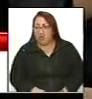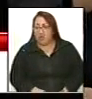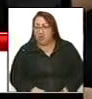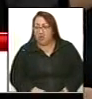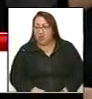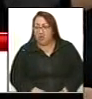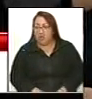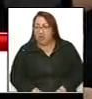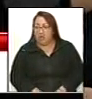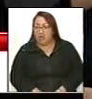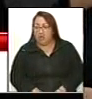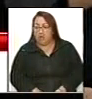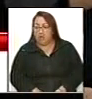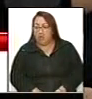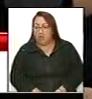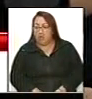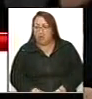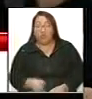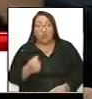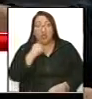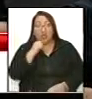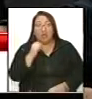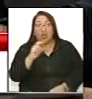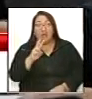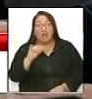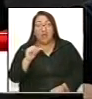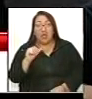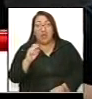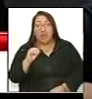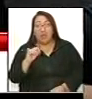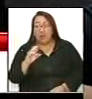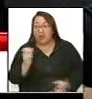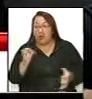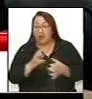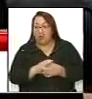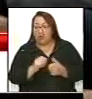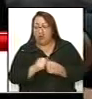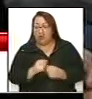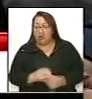de Ambrosio, su canción ha ganado el Festival de Viña del Mar, coautor